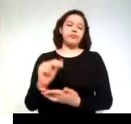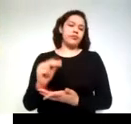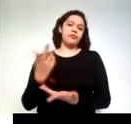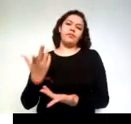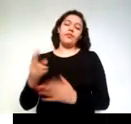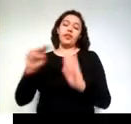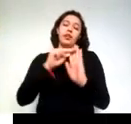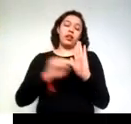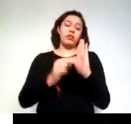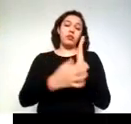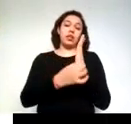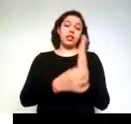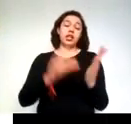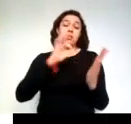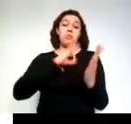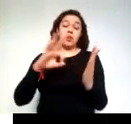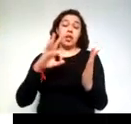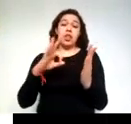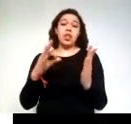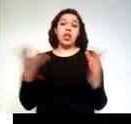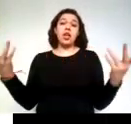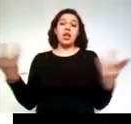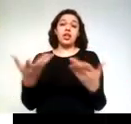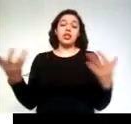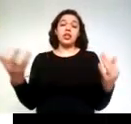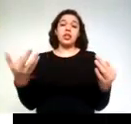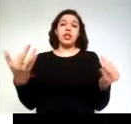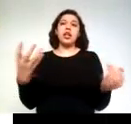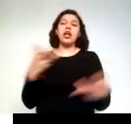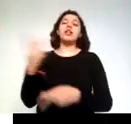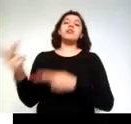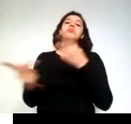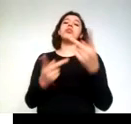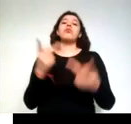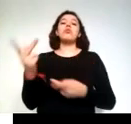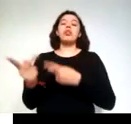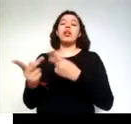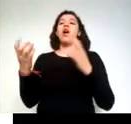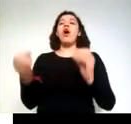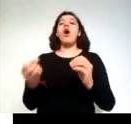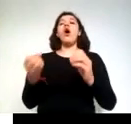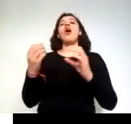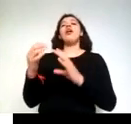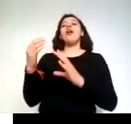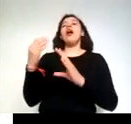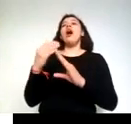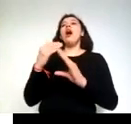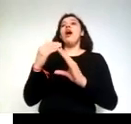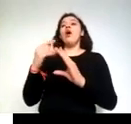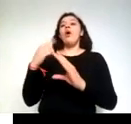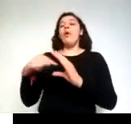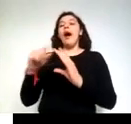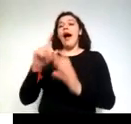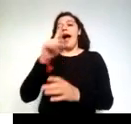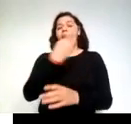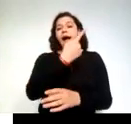dice es, tú puedes aplicar las encuestas o lanzar las encuestas o los cuestionarios al